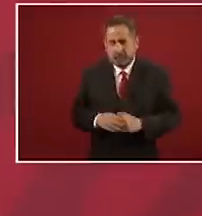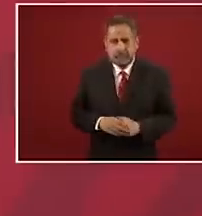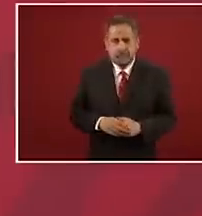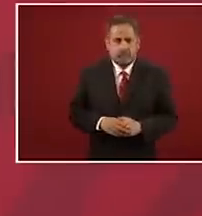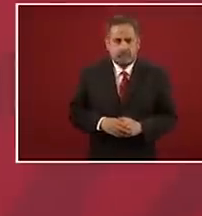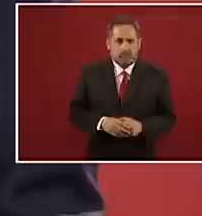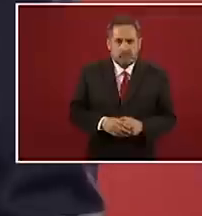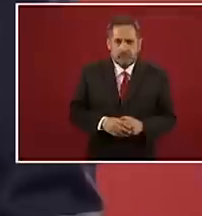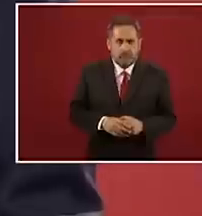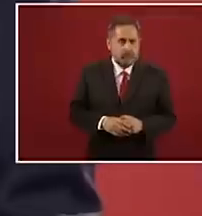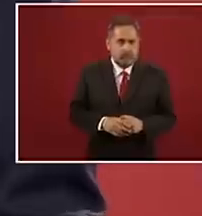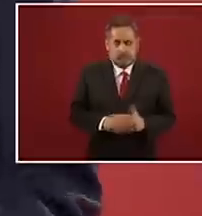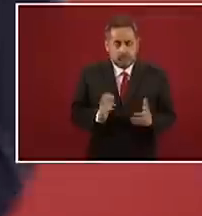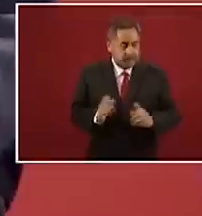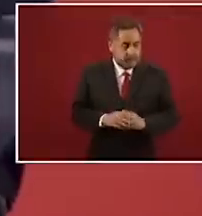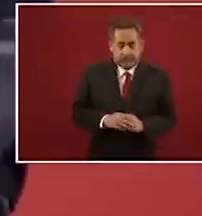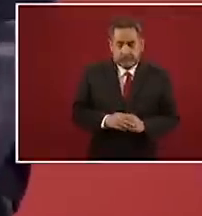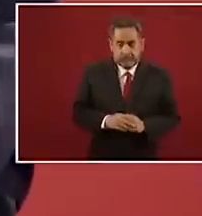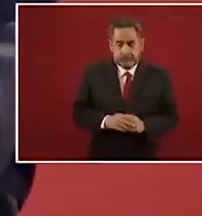iba